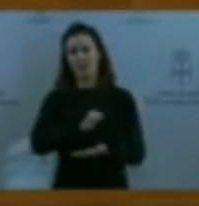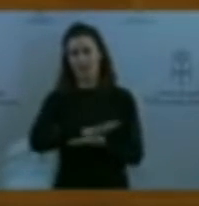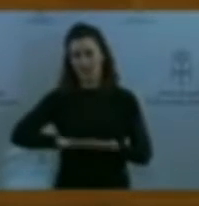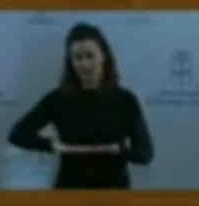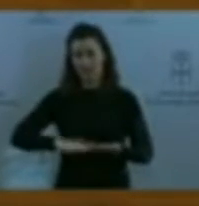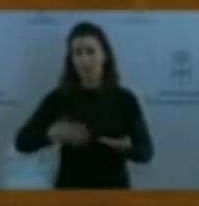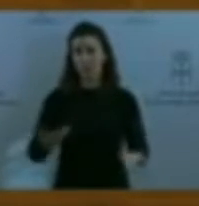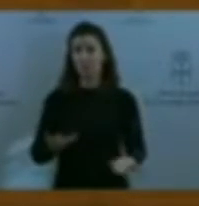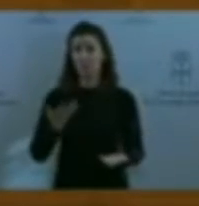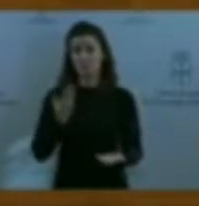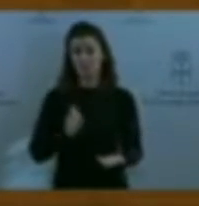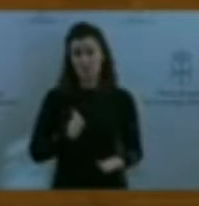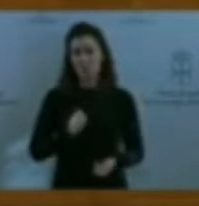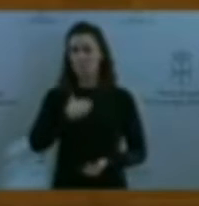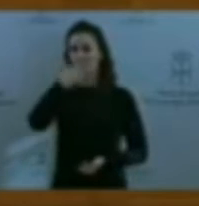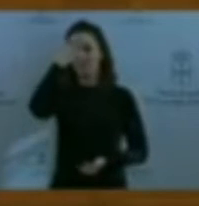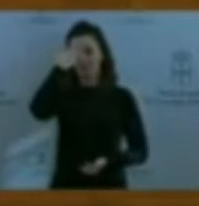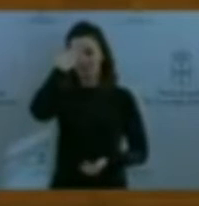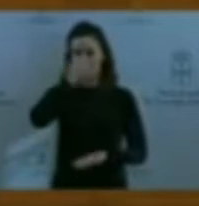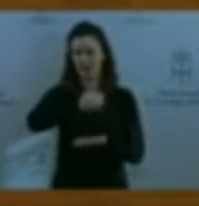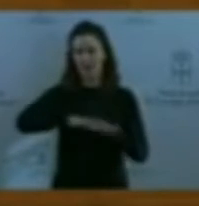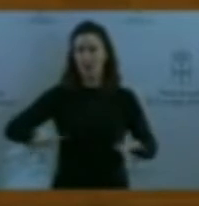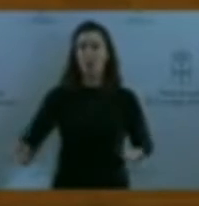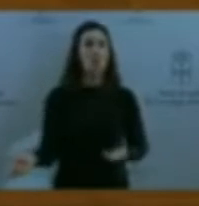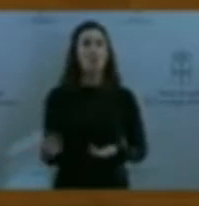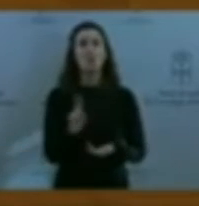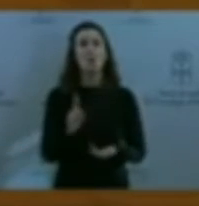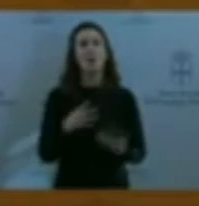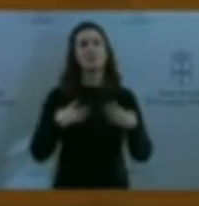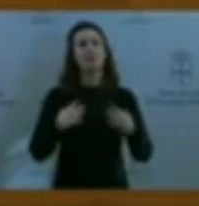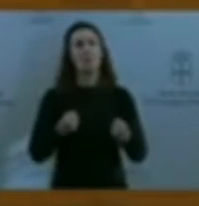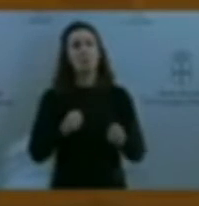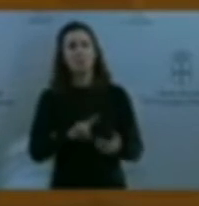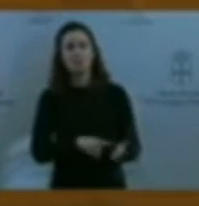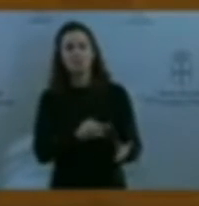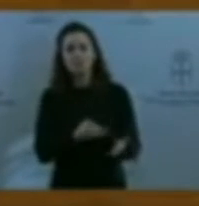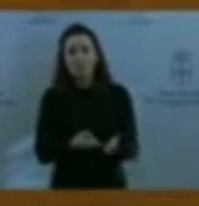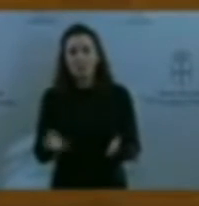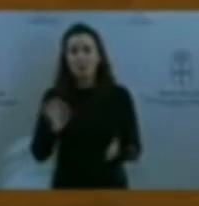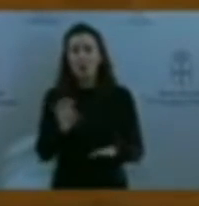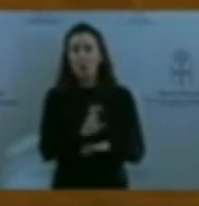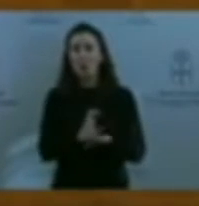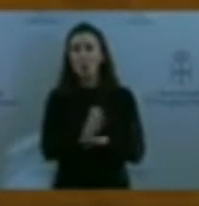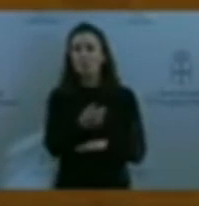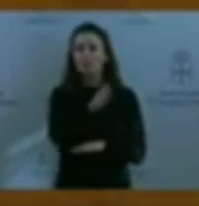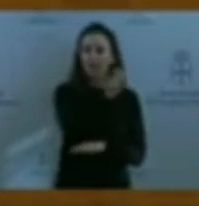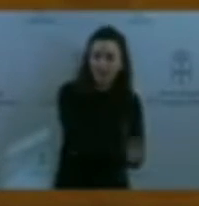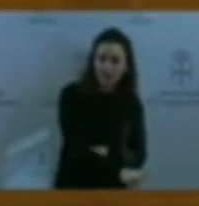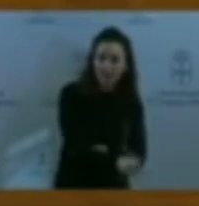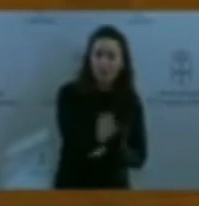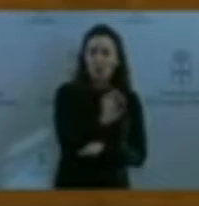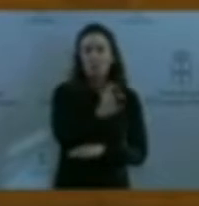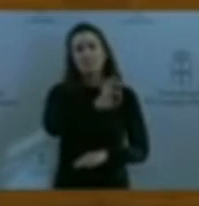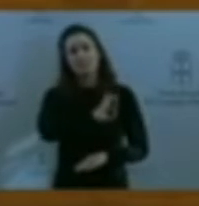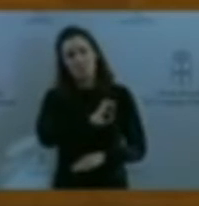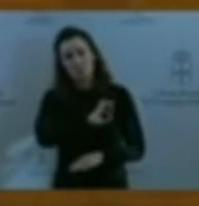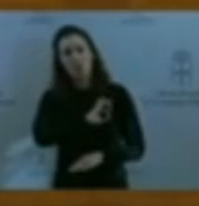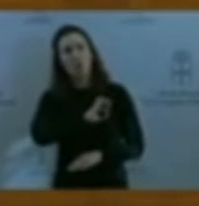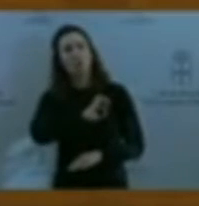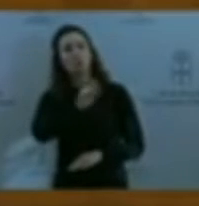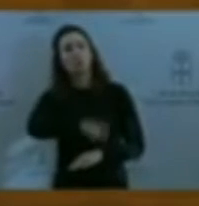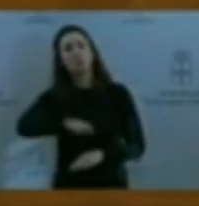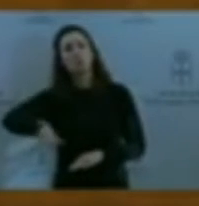ni el sistema sanitario, ni el consejero, ni el señor Carlos Suárez, ni nadie. El centro de